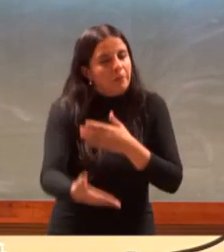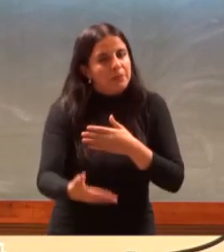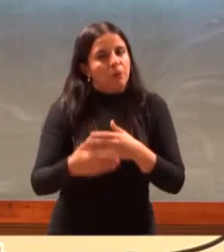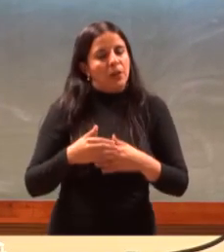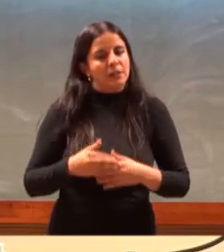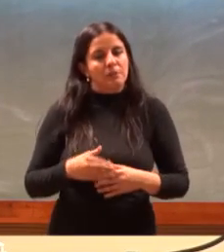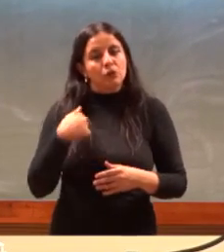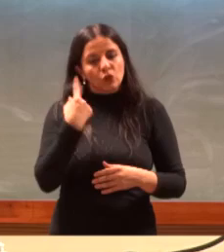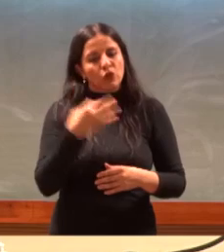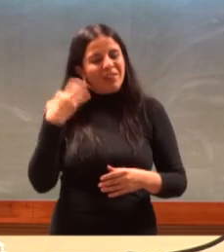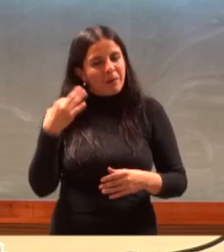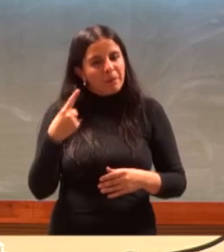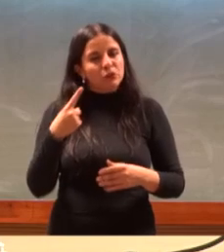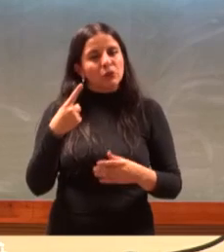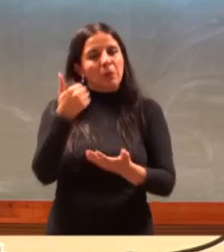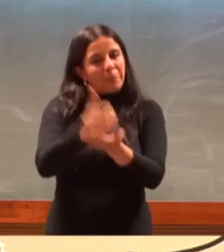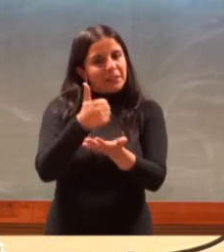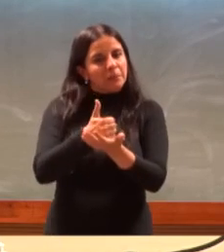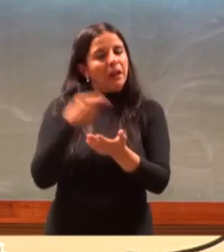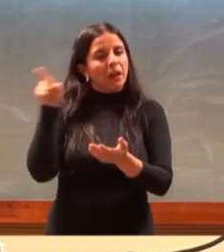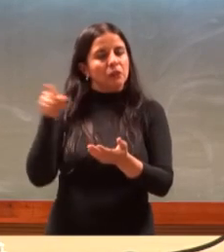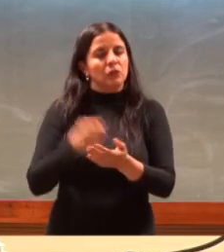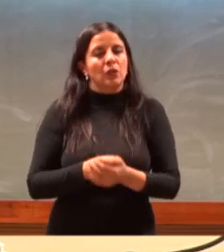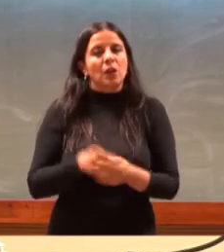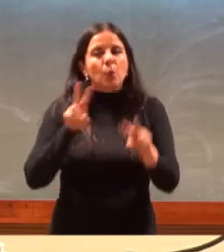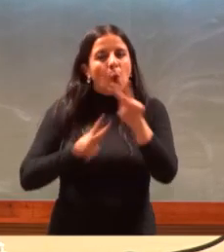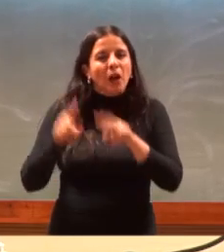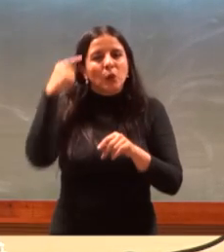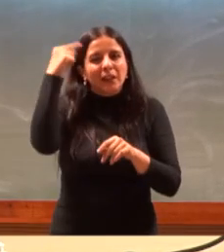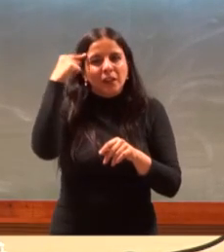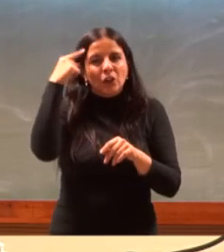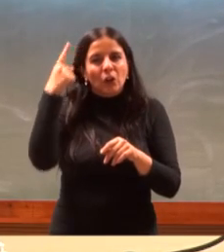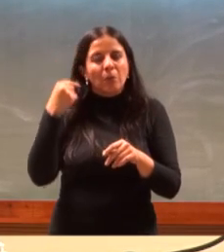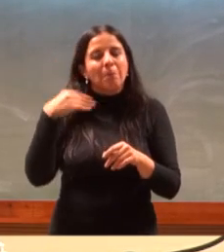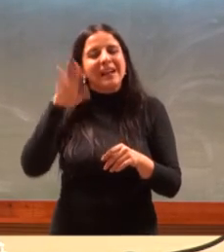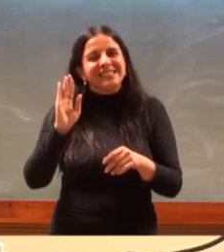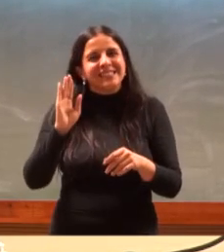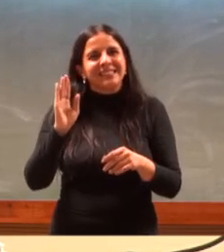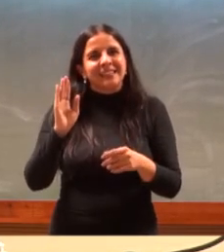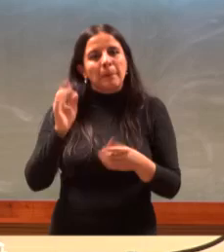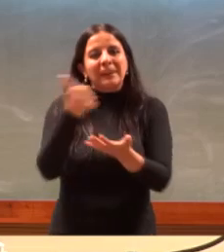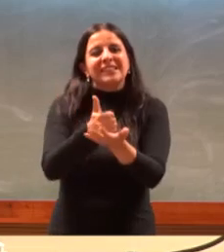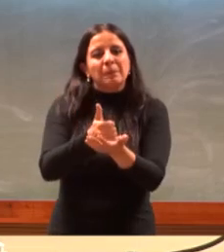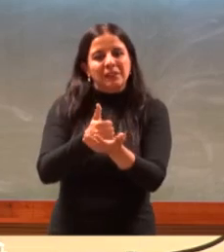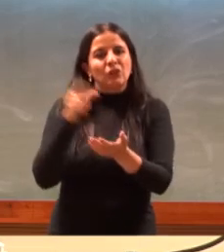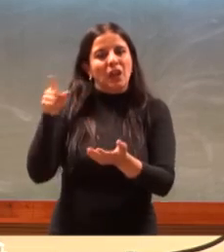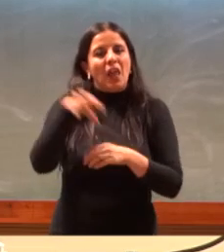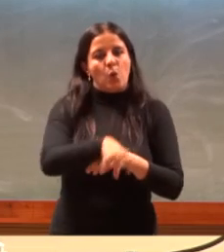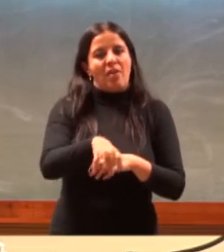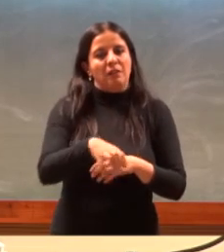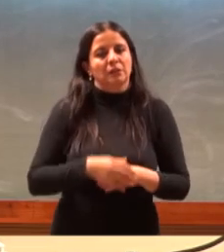tendríamos que participar en eso y Buscar un criterio en la cual la facultad realmente tenga más incidencia o más participación en las unidades